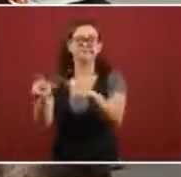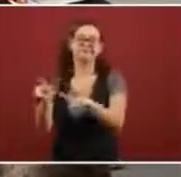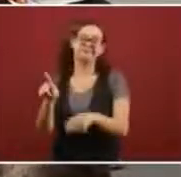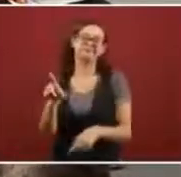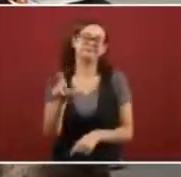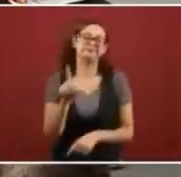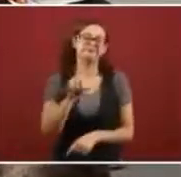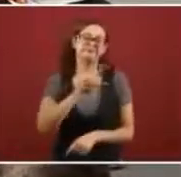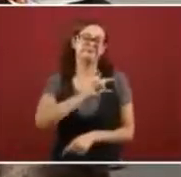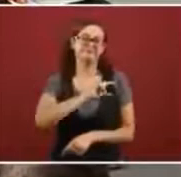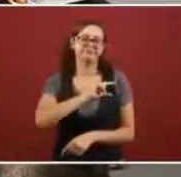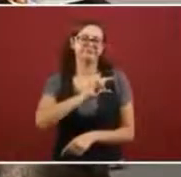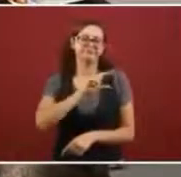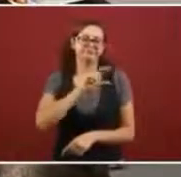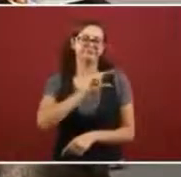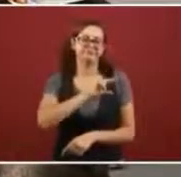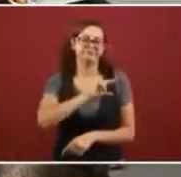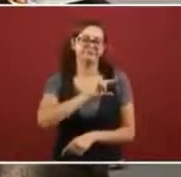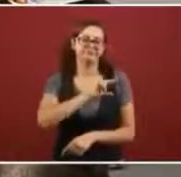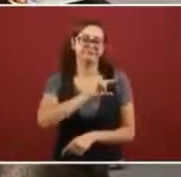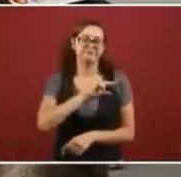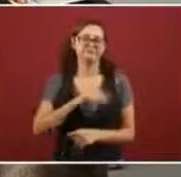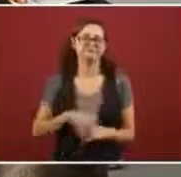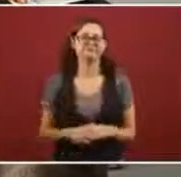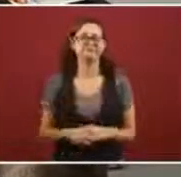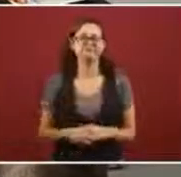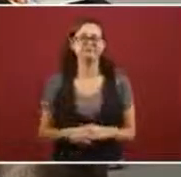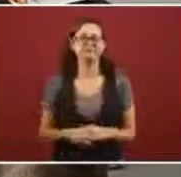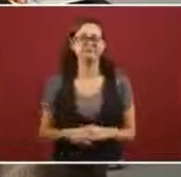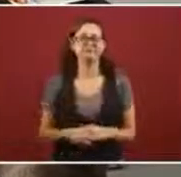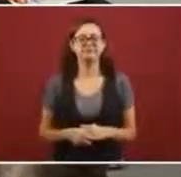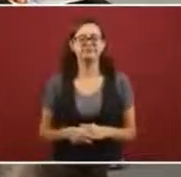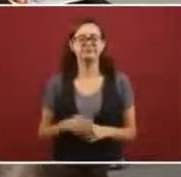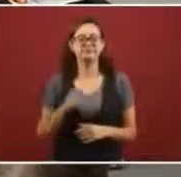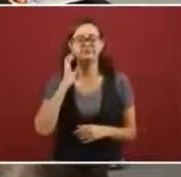participación de empresas particulares,